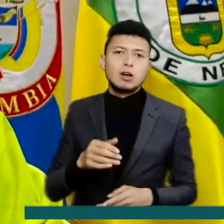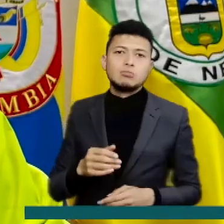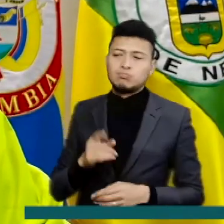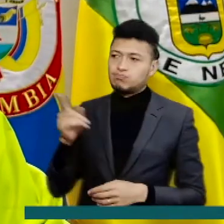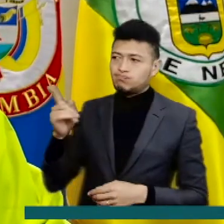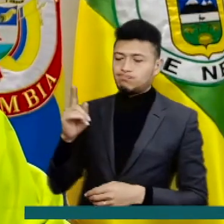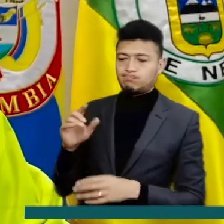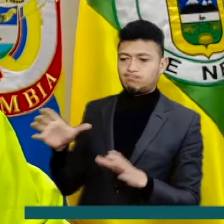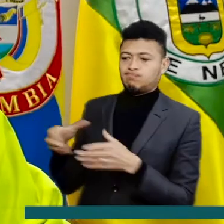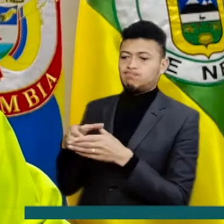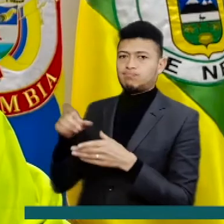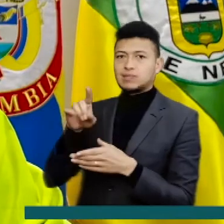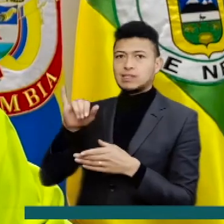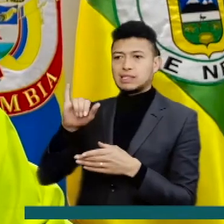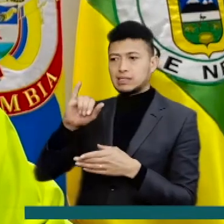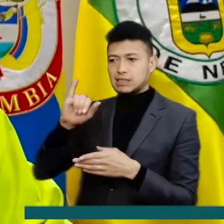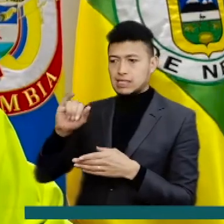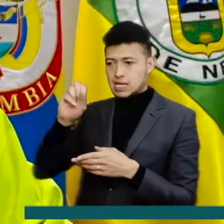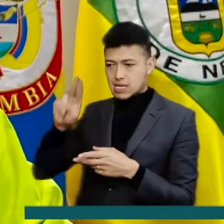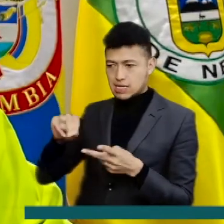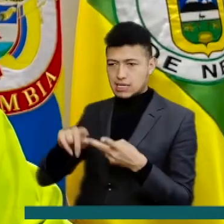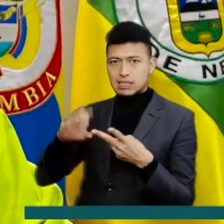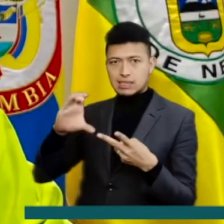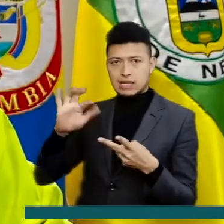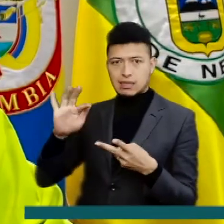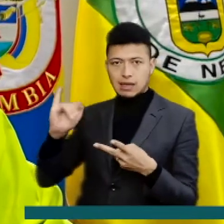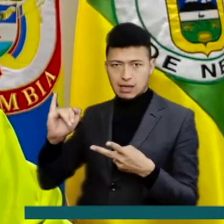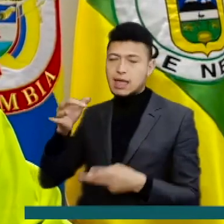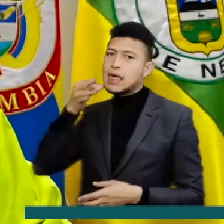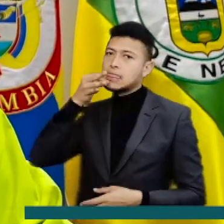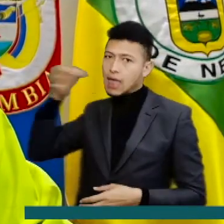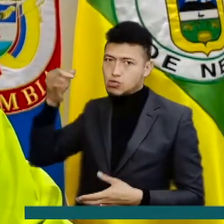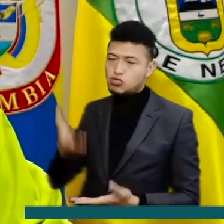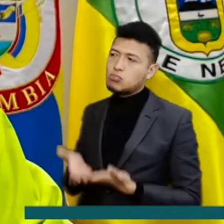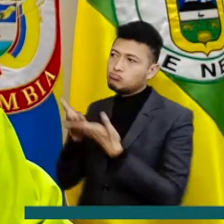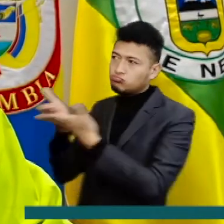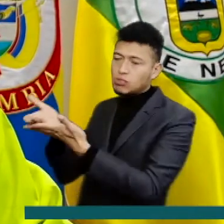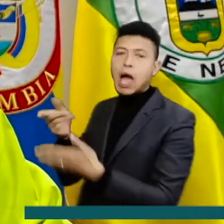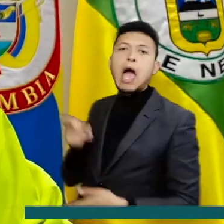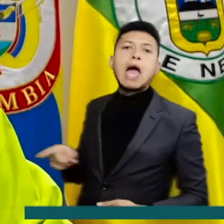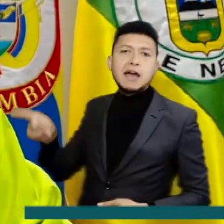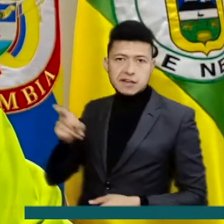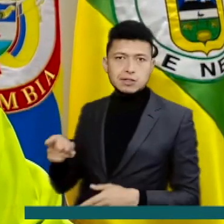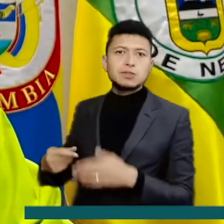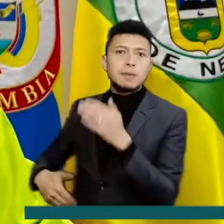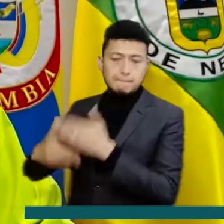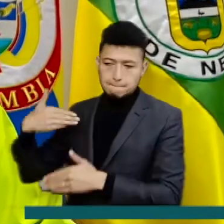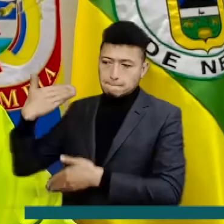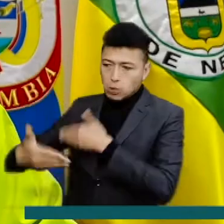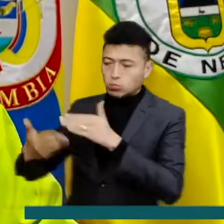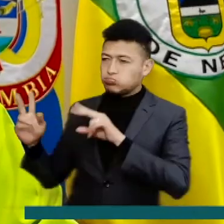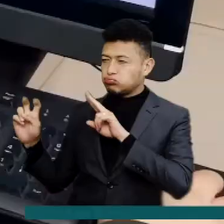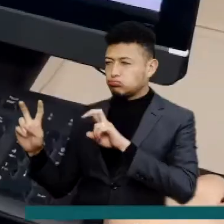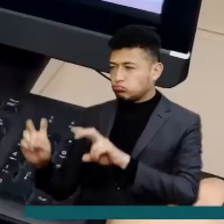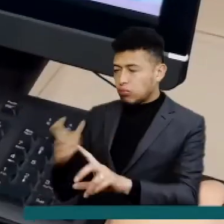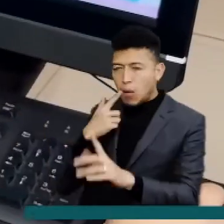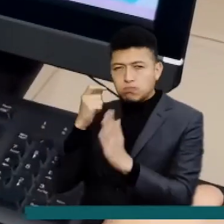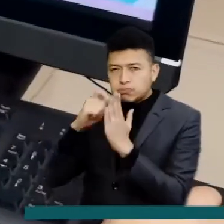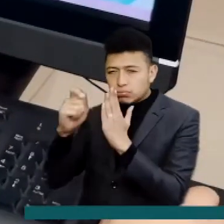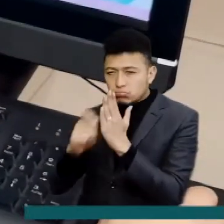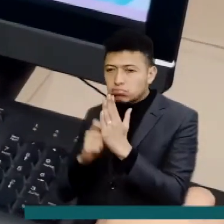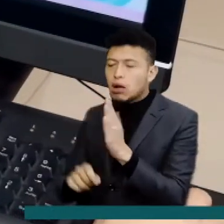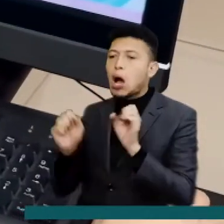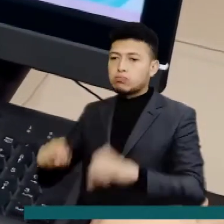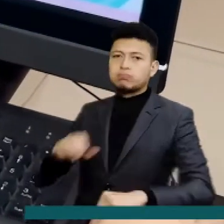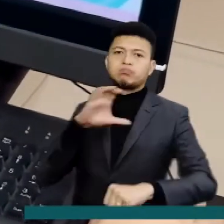conocimiento de la SIJÍN, del CTI, y se deja un denuncio. Así nosotros podemos hacer una muy buena verificación y